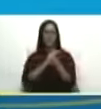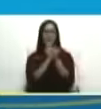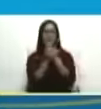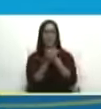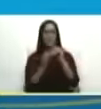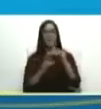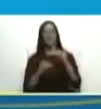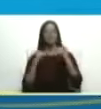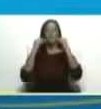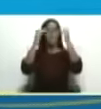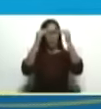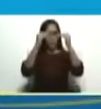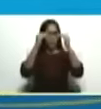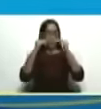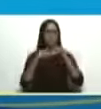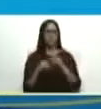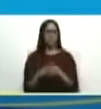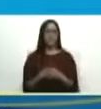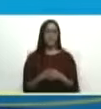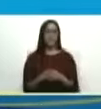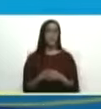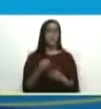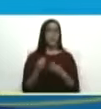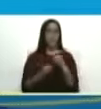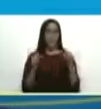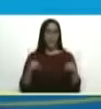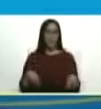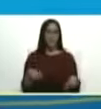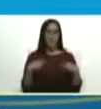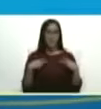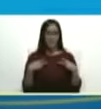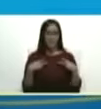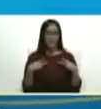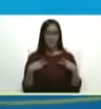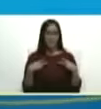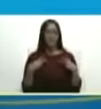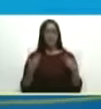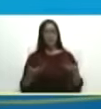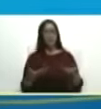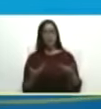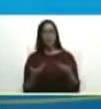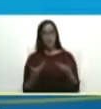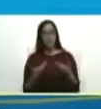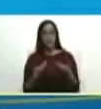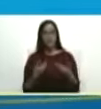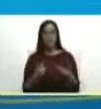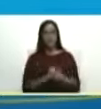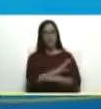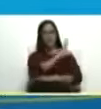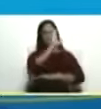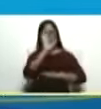superior. Y por lo que hagamos en esta vida, nos ganaremos el paraíso.